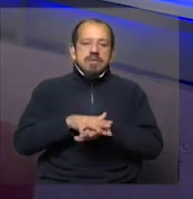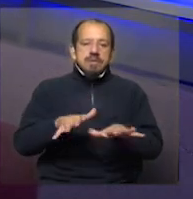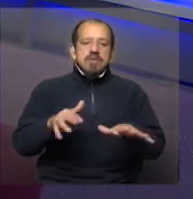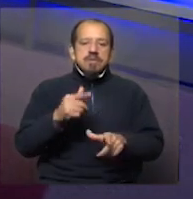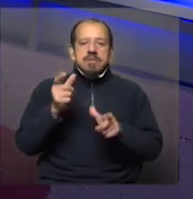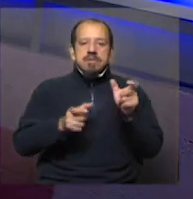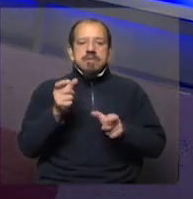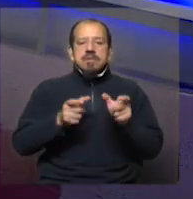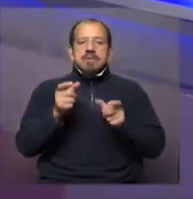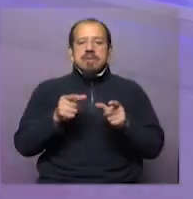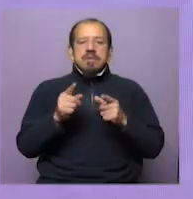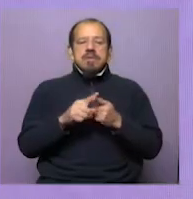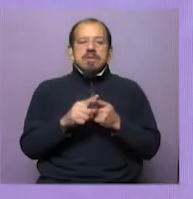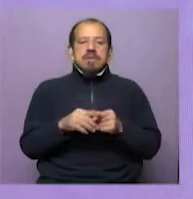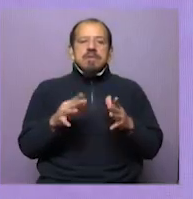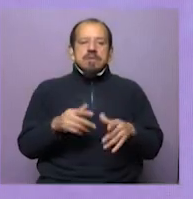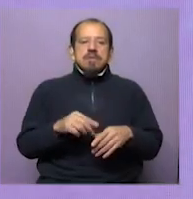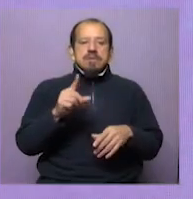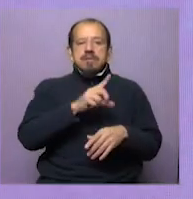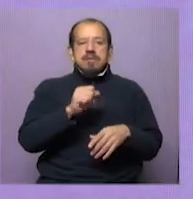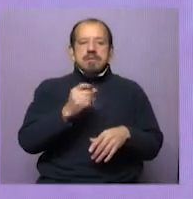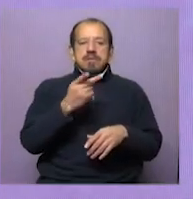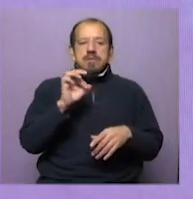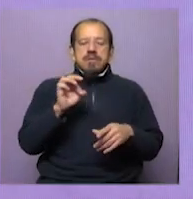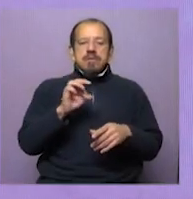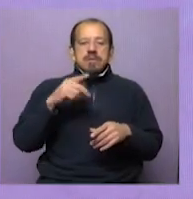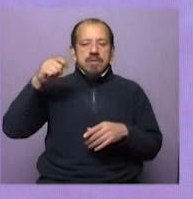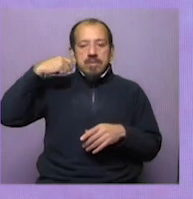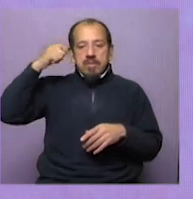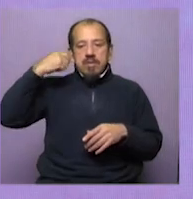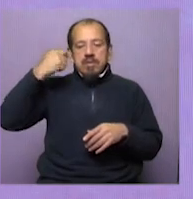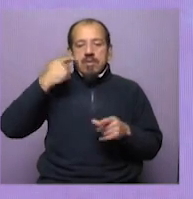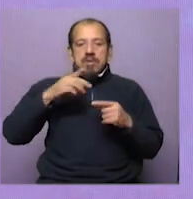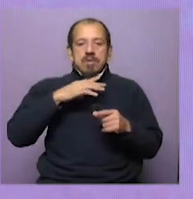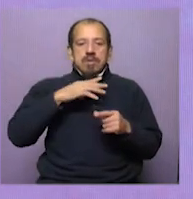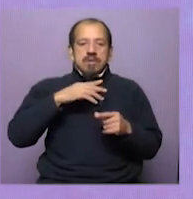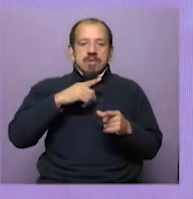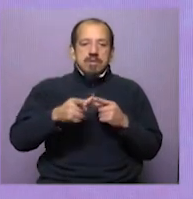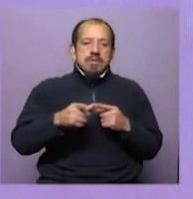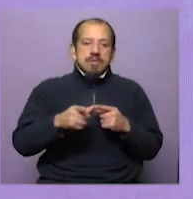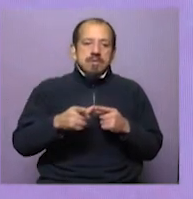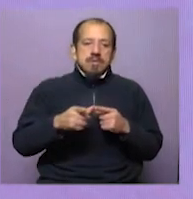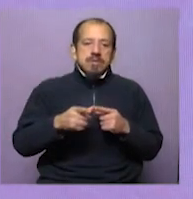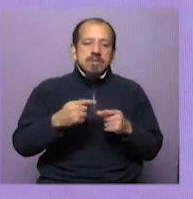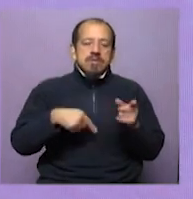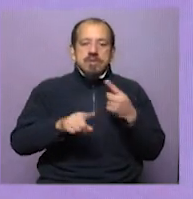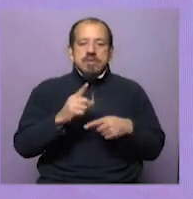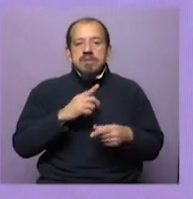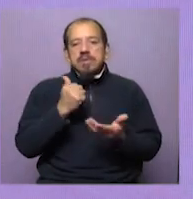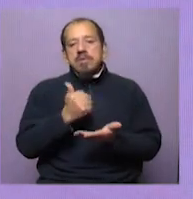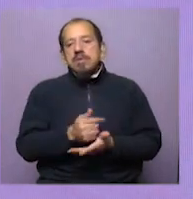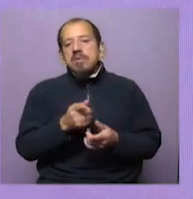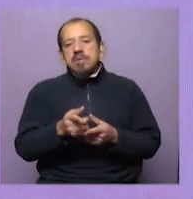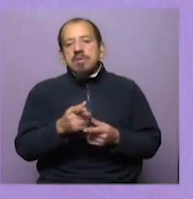que trabajan con documental. Son más de 120 películas que vimos en el papel, que llegaron a la pantalla, que participaron en